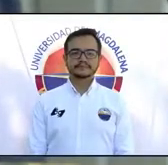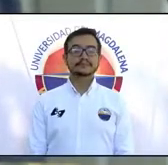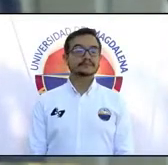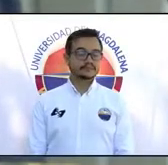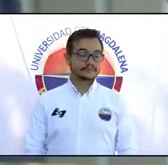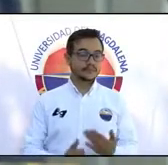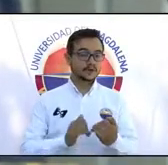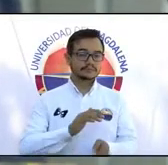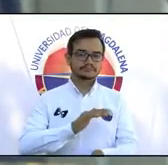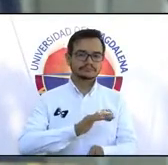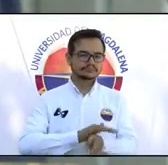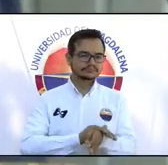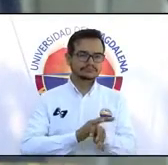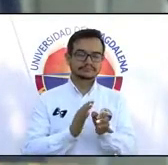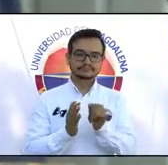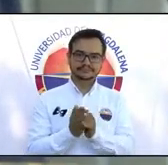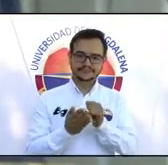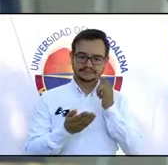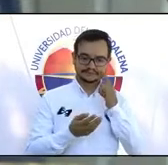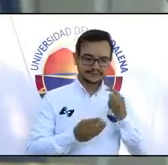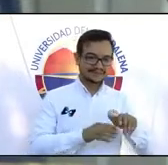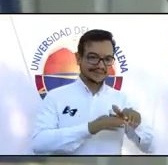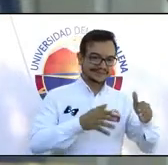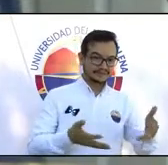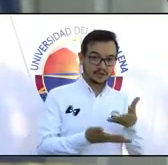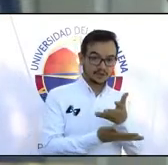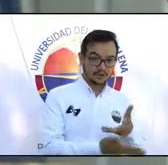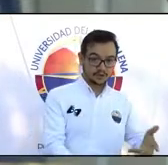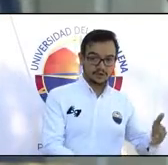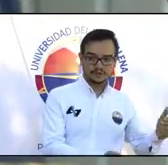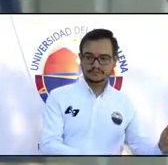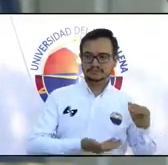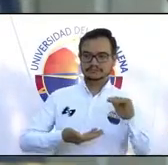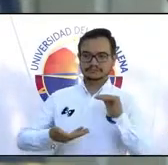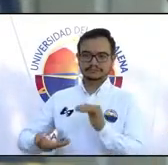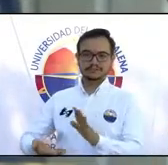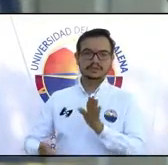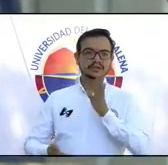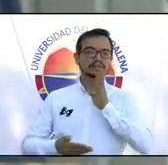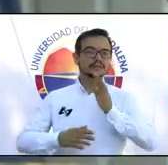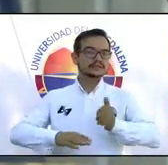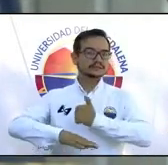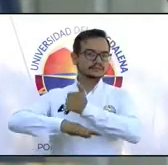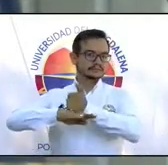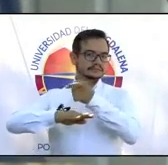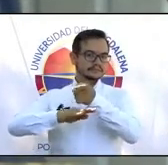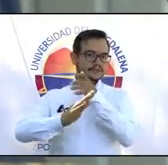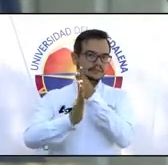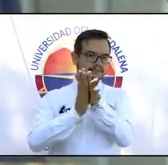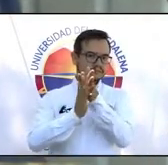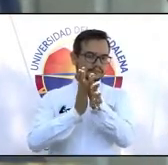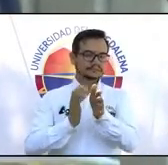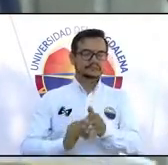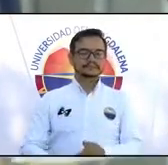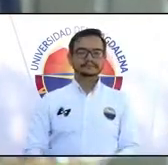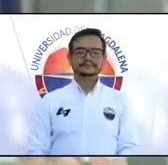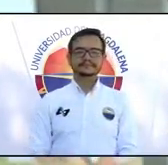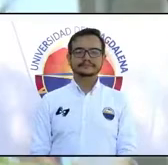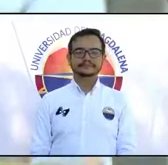Continuamos este acto de entrega de equipos y mobiliario con las palabras del rector Pablo Vera Salazar.